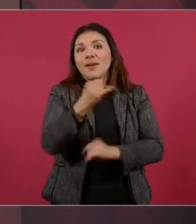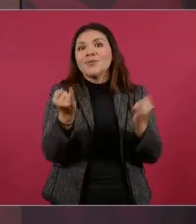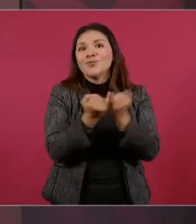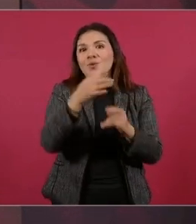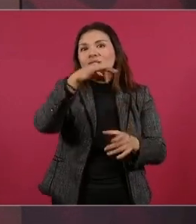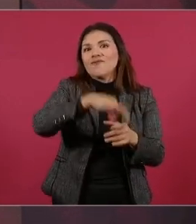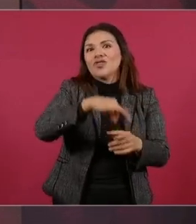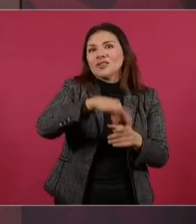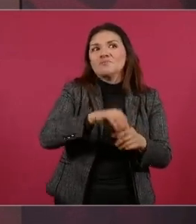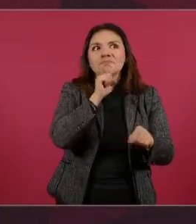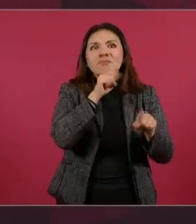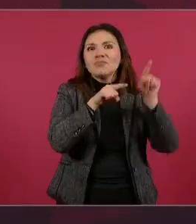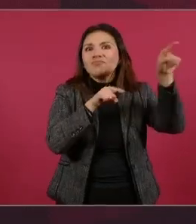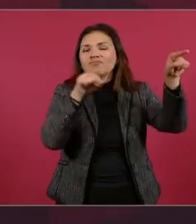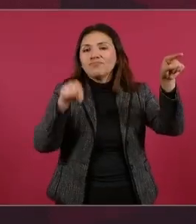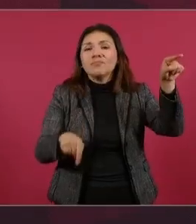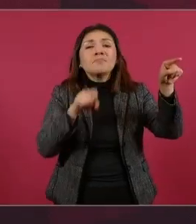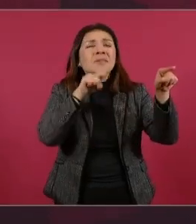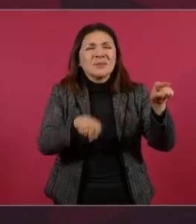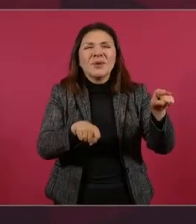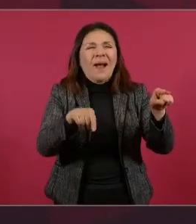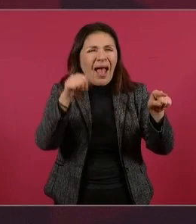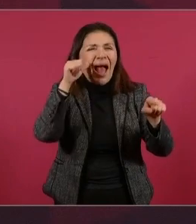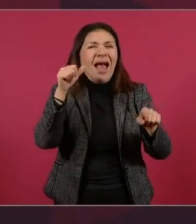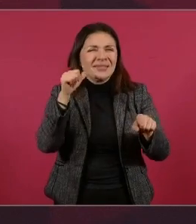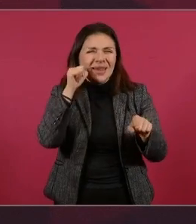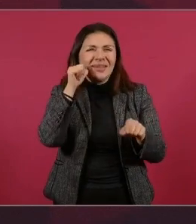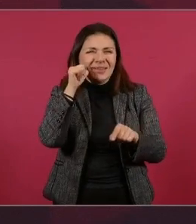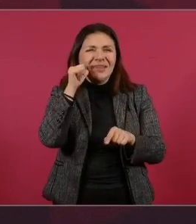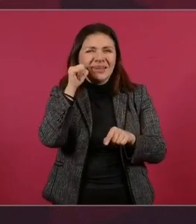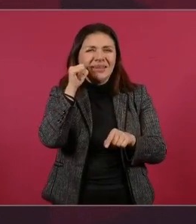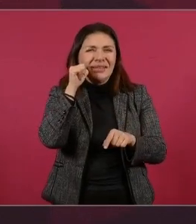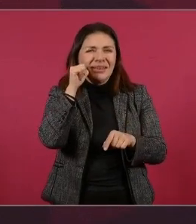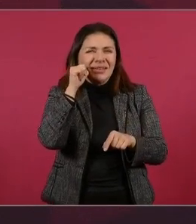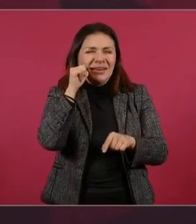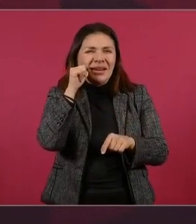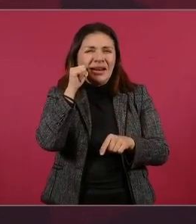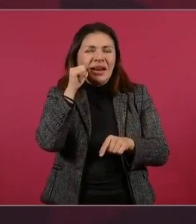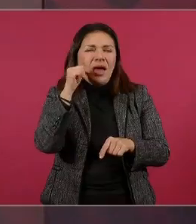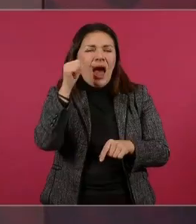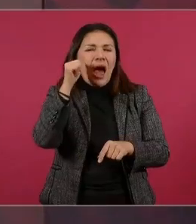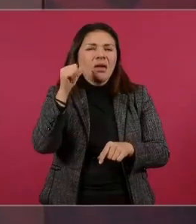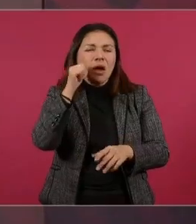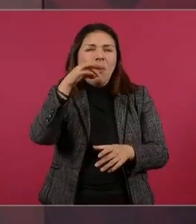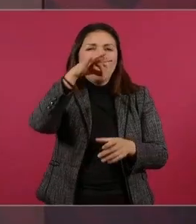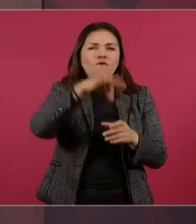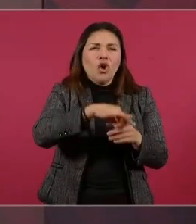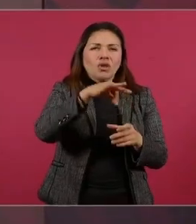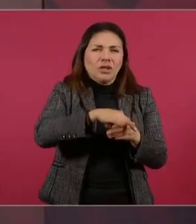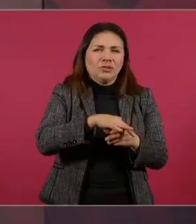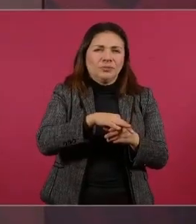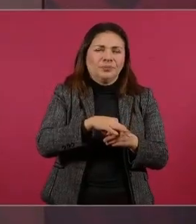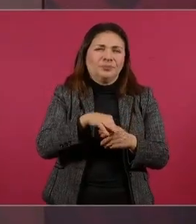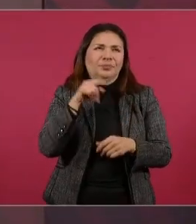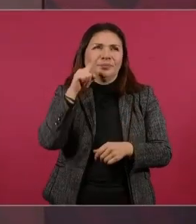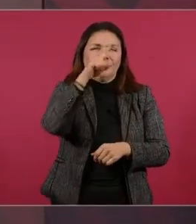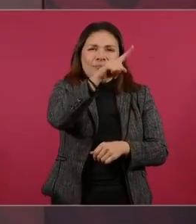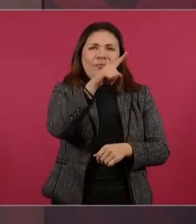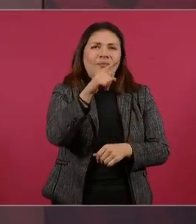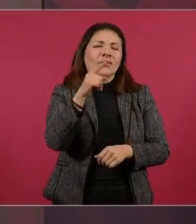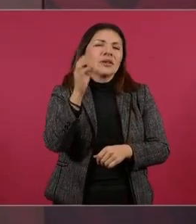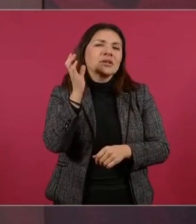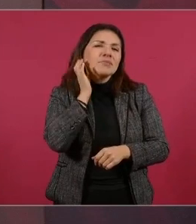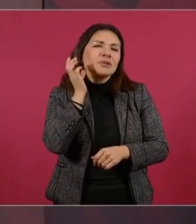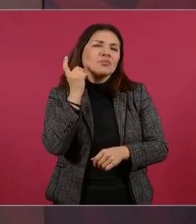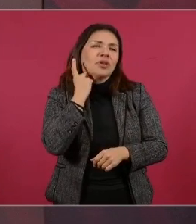elecciones lo mismo ayer hubo una votación en el congreso en Estados